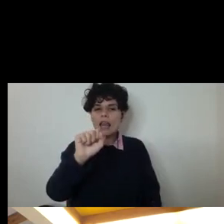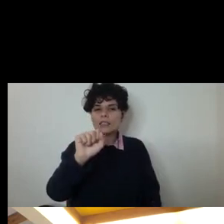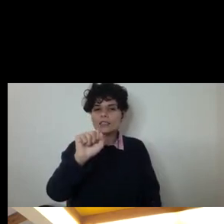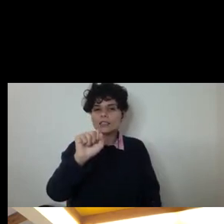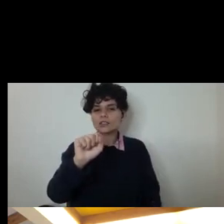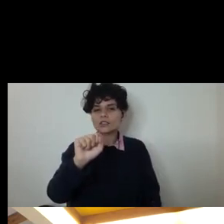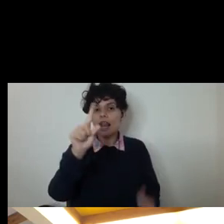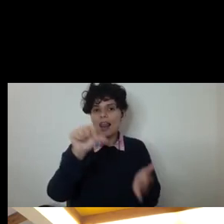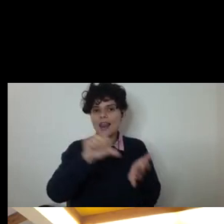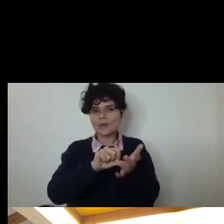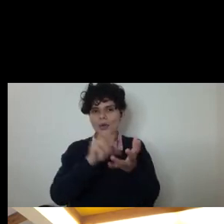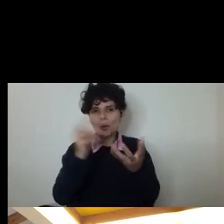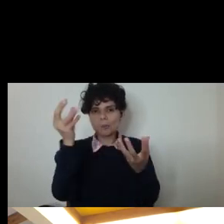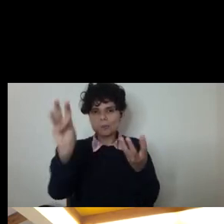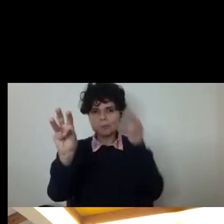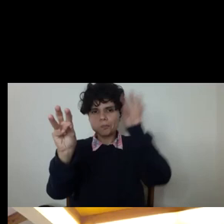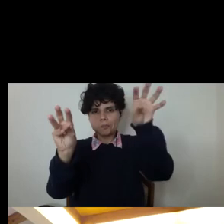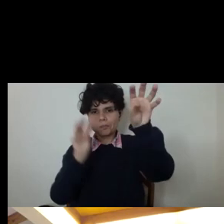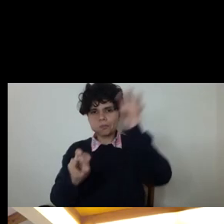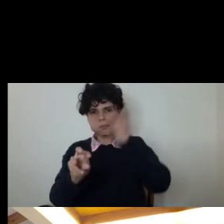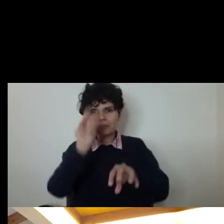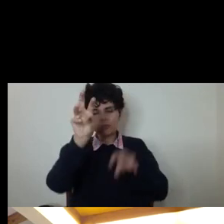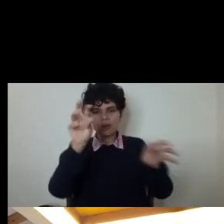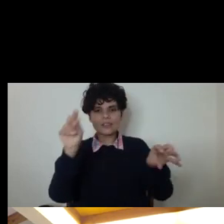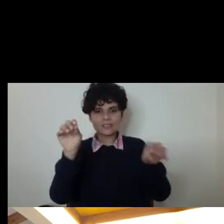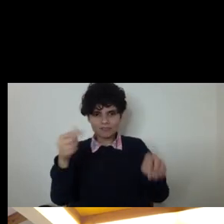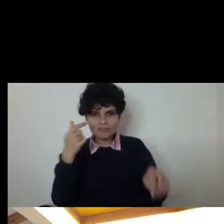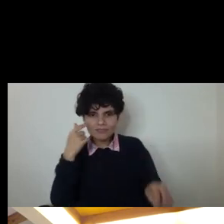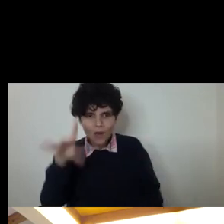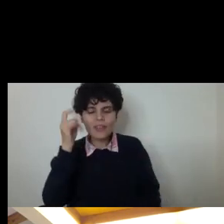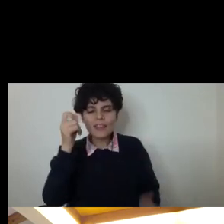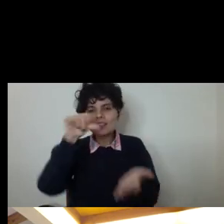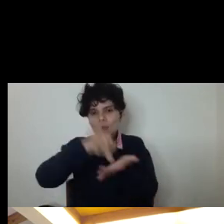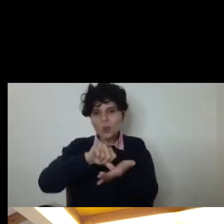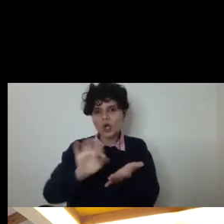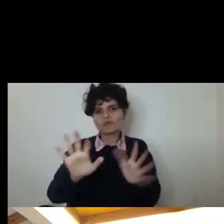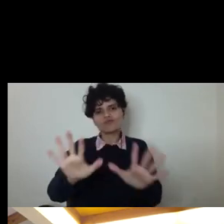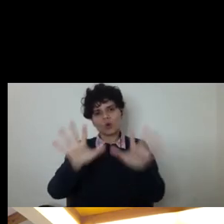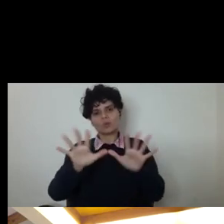núcleo, y aquí se ven varias neuronas en el cultivo que el sensor está en el núcleo.